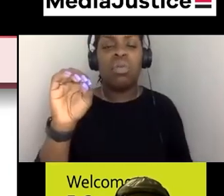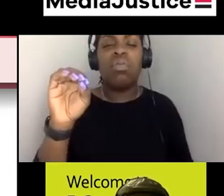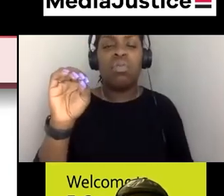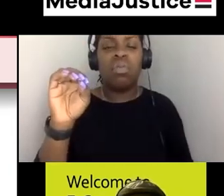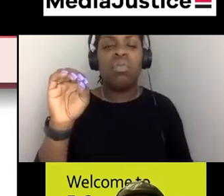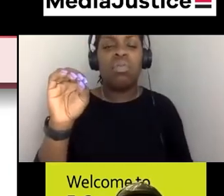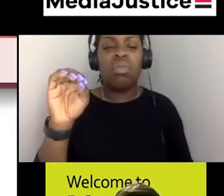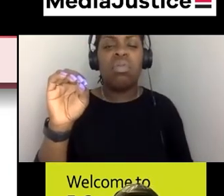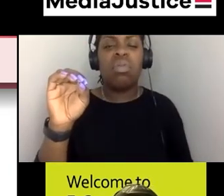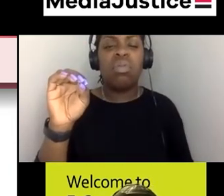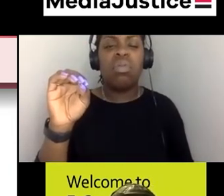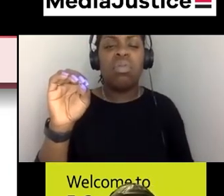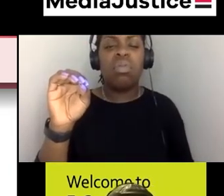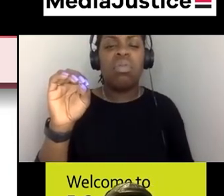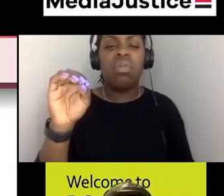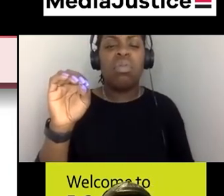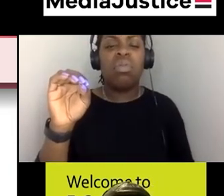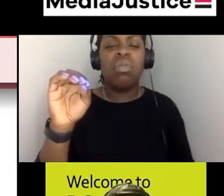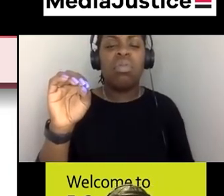ejemplo,